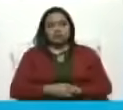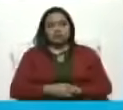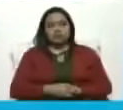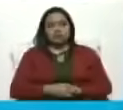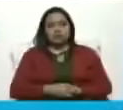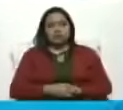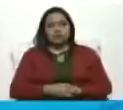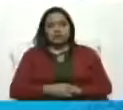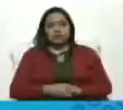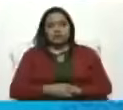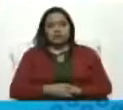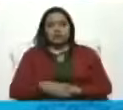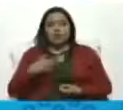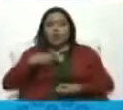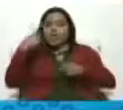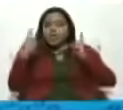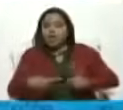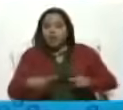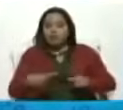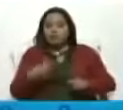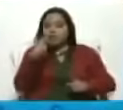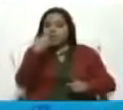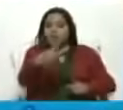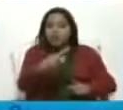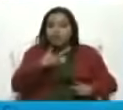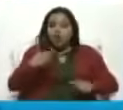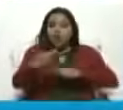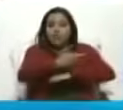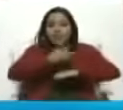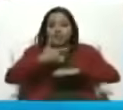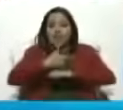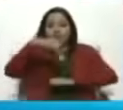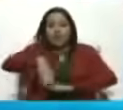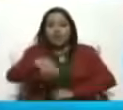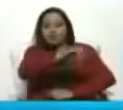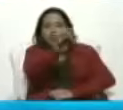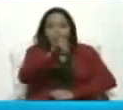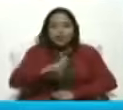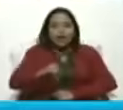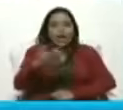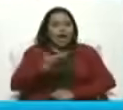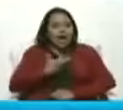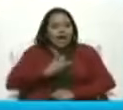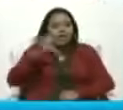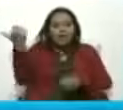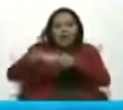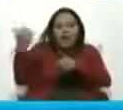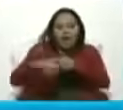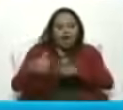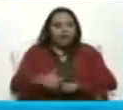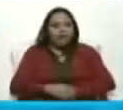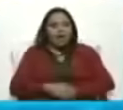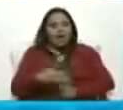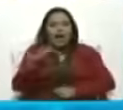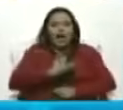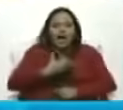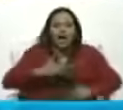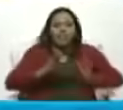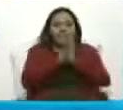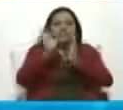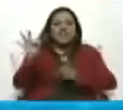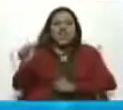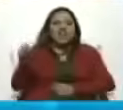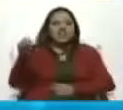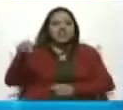Entonces tendré que declararme gobernador del Zulia, alcalde de Maracaibo, alcalde de San